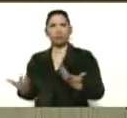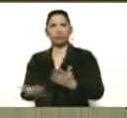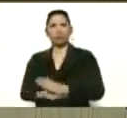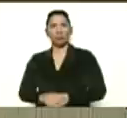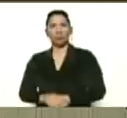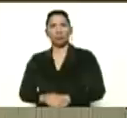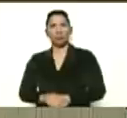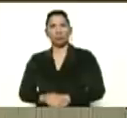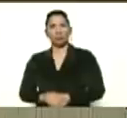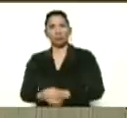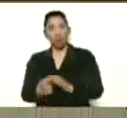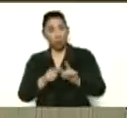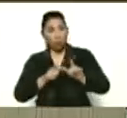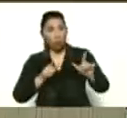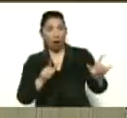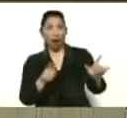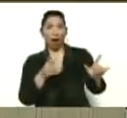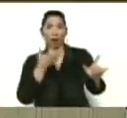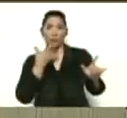En lugar de